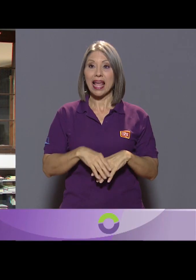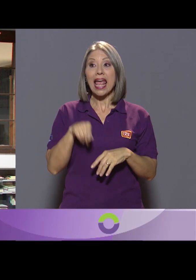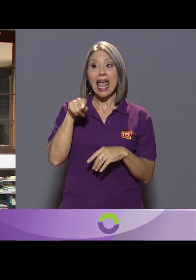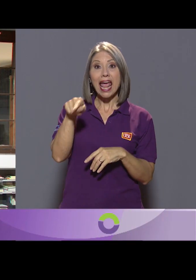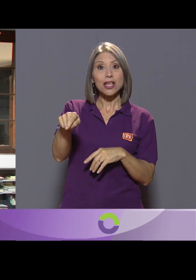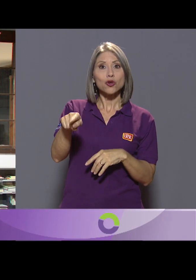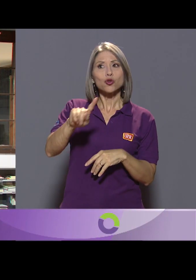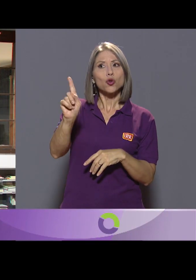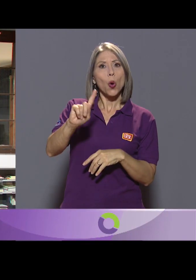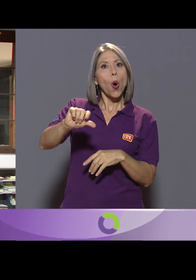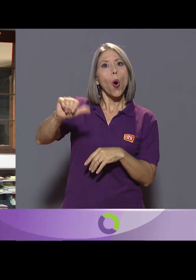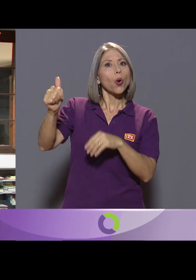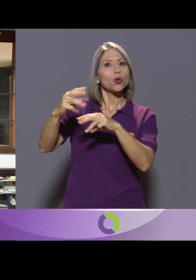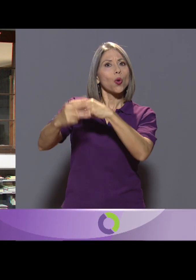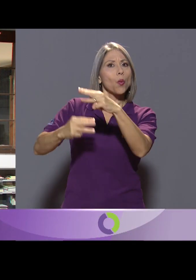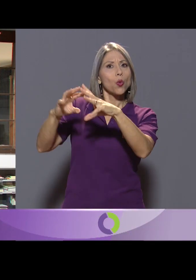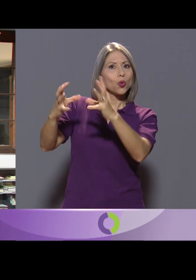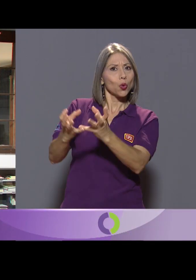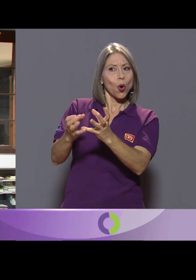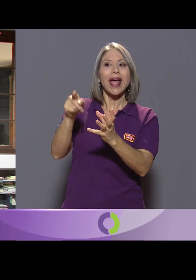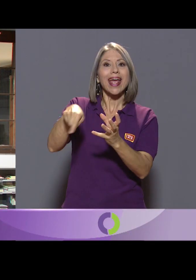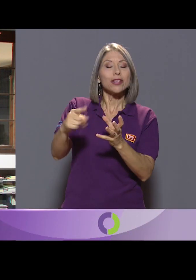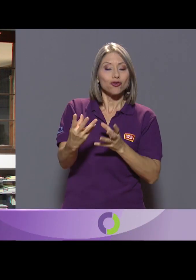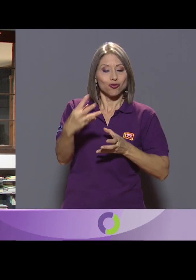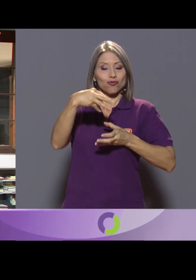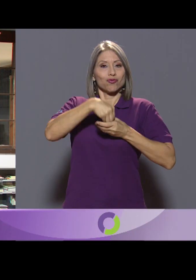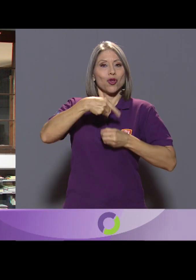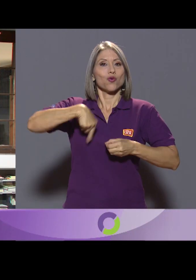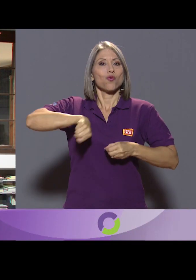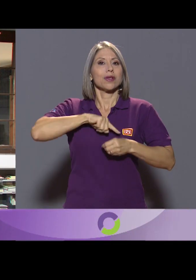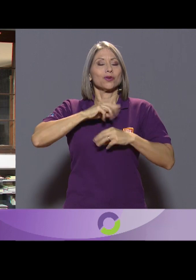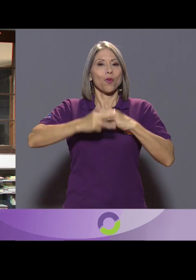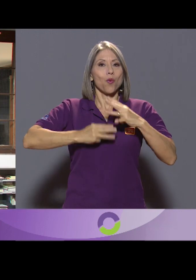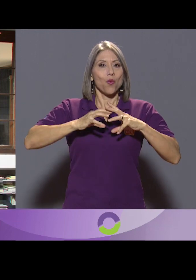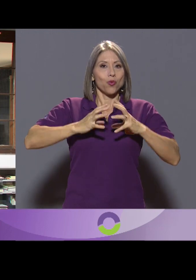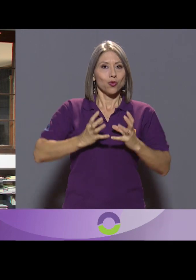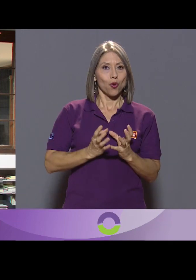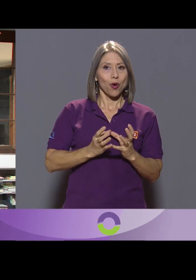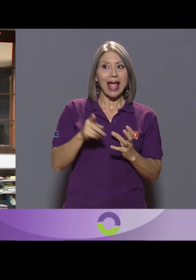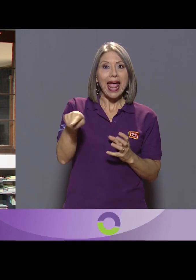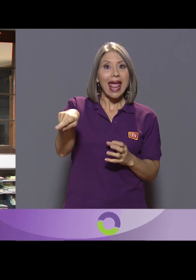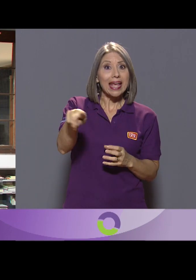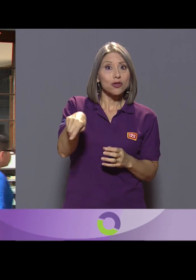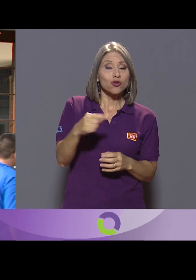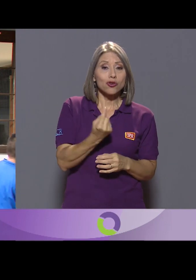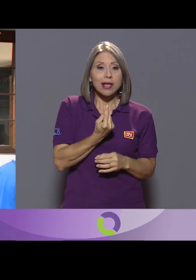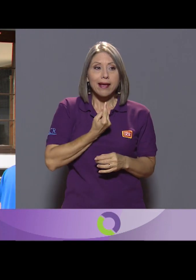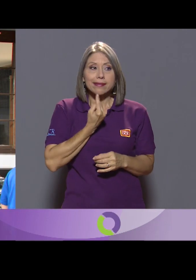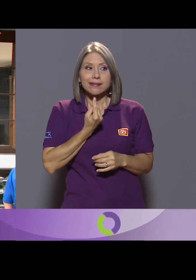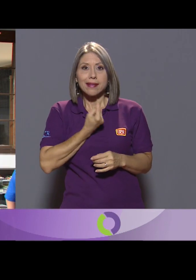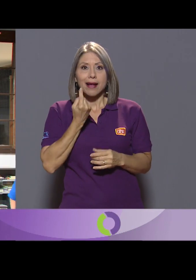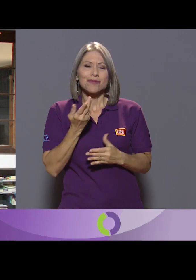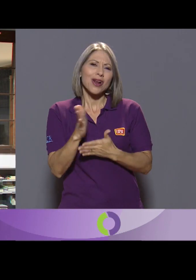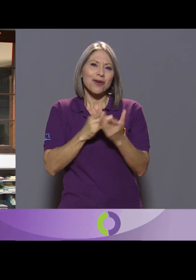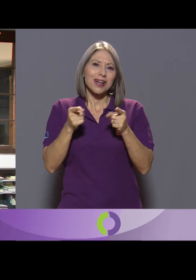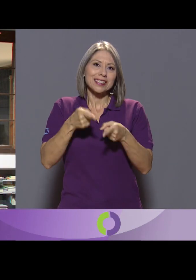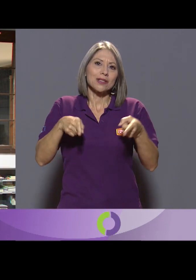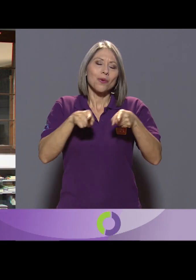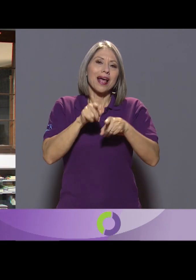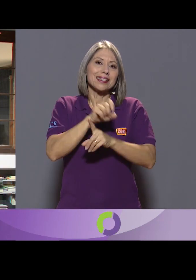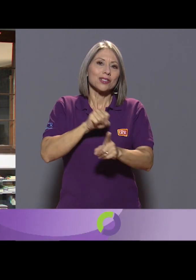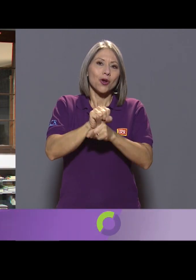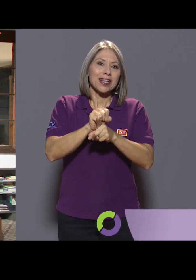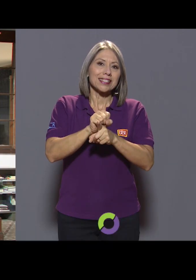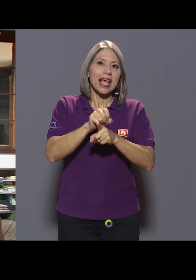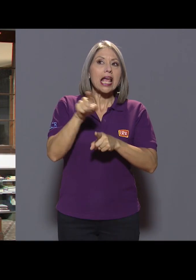están en nuestro mundo, se aíslan porque hay situaciones que los hacen aislarse, pero ellos todo lo escuchan, todo lo